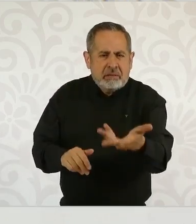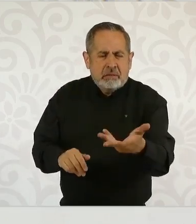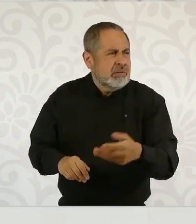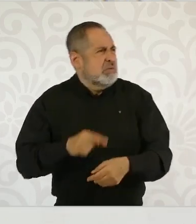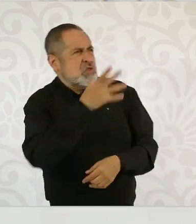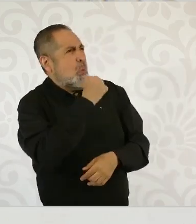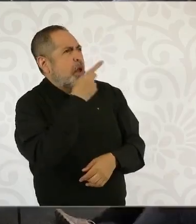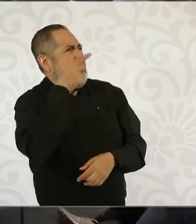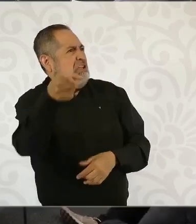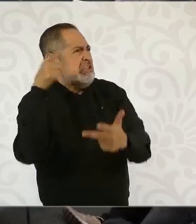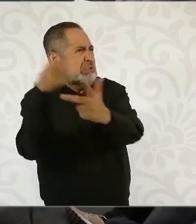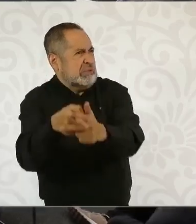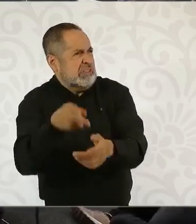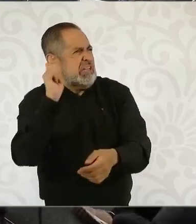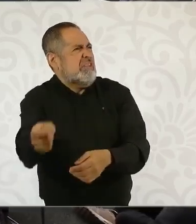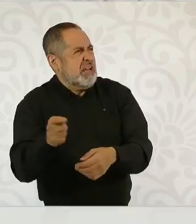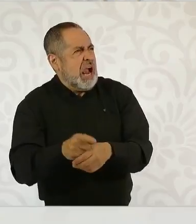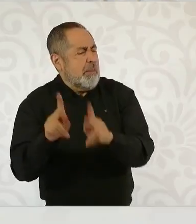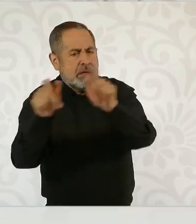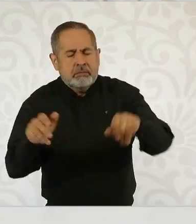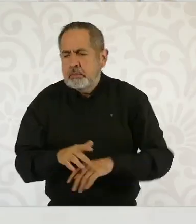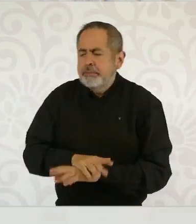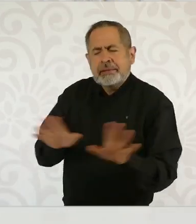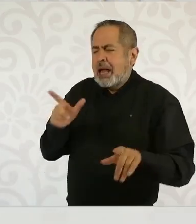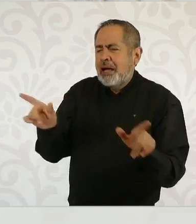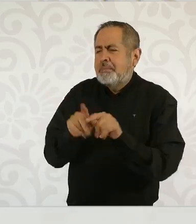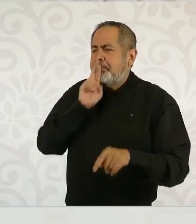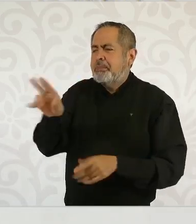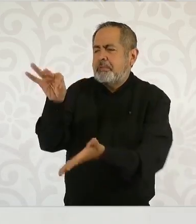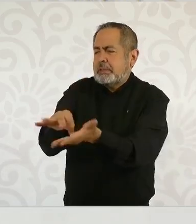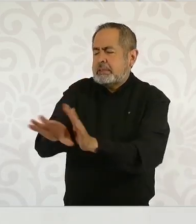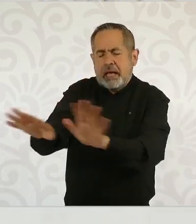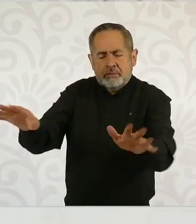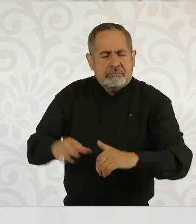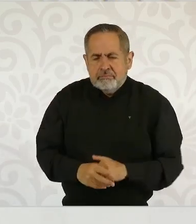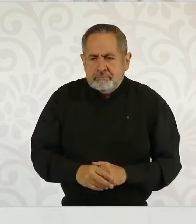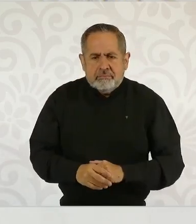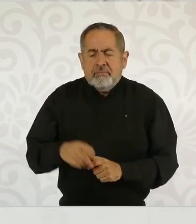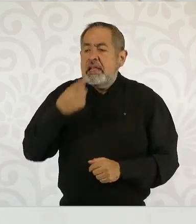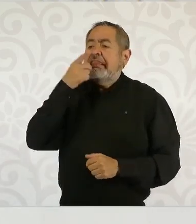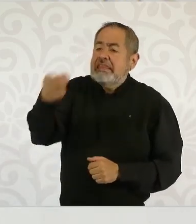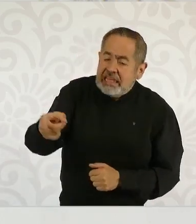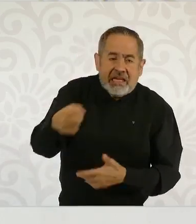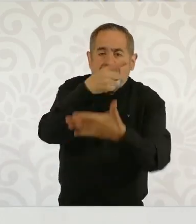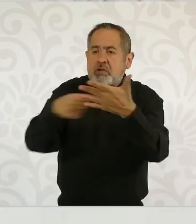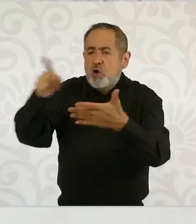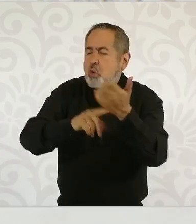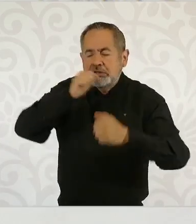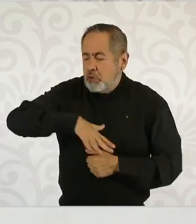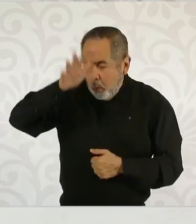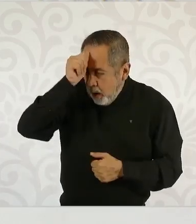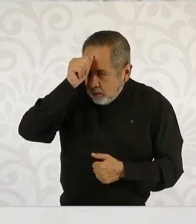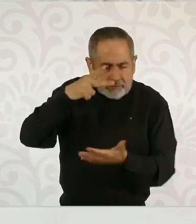genocidio es promover la paz? Bueno, ya lo contesté. Estamos hablando de que condenamos lo que pasó, lo he dicho